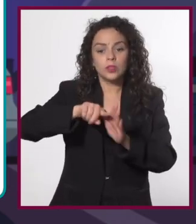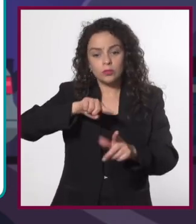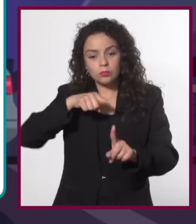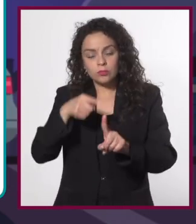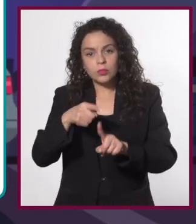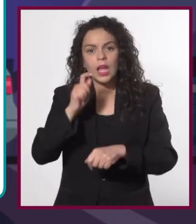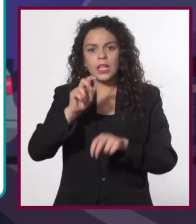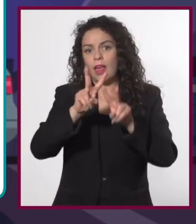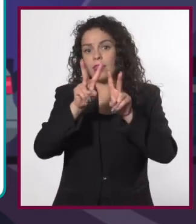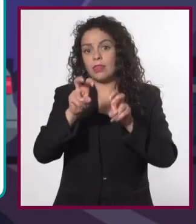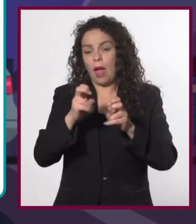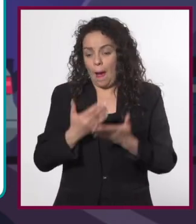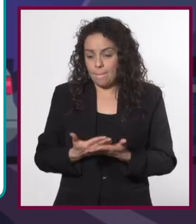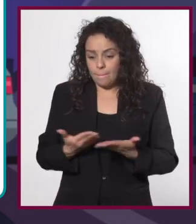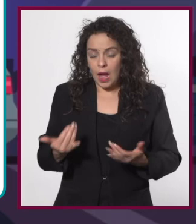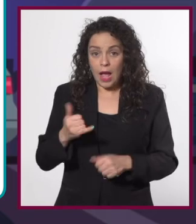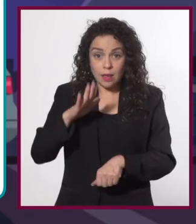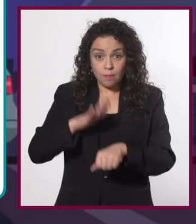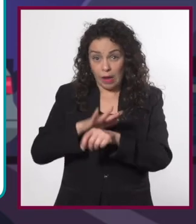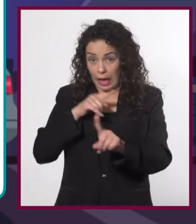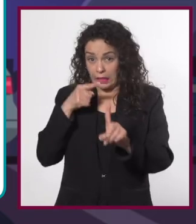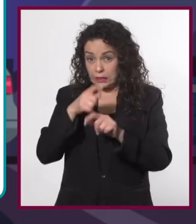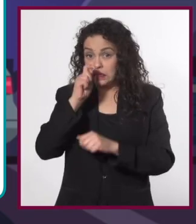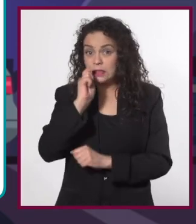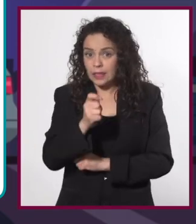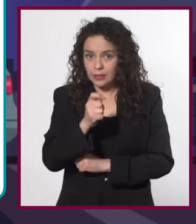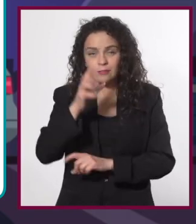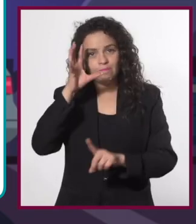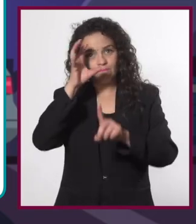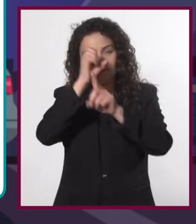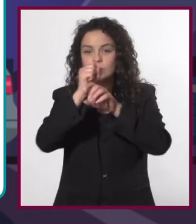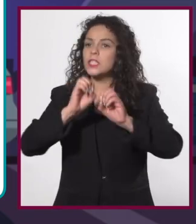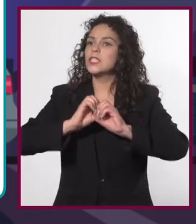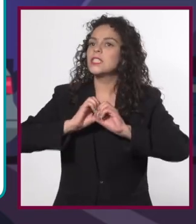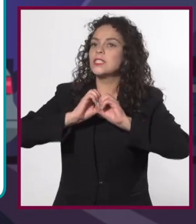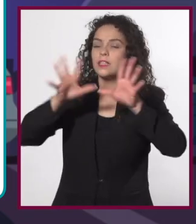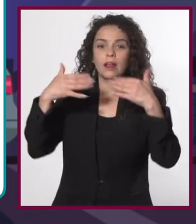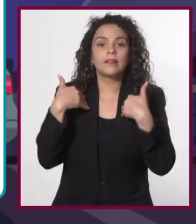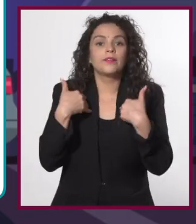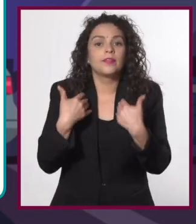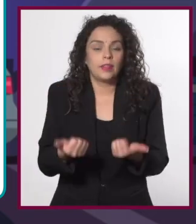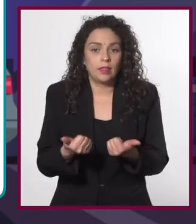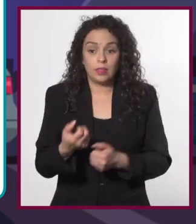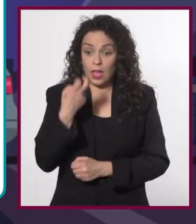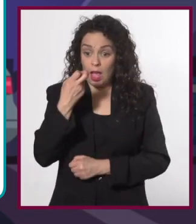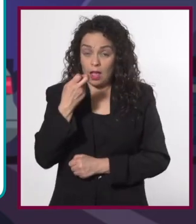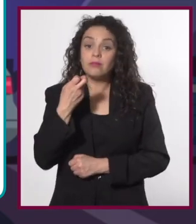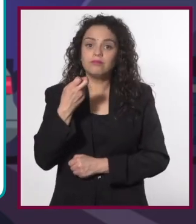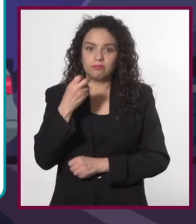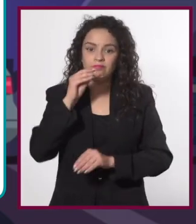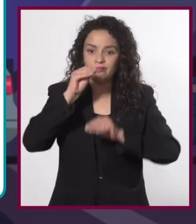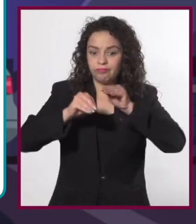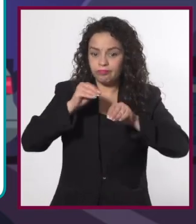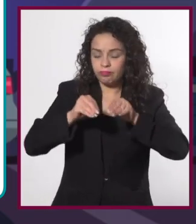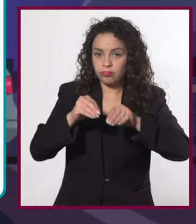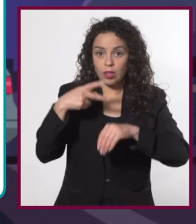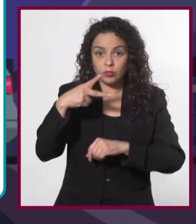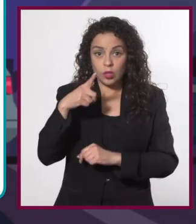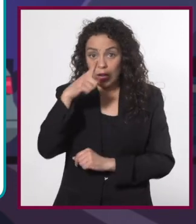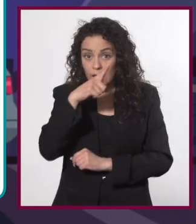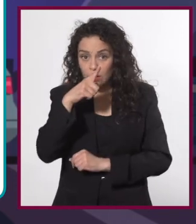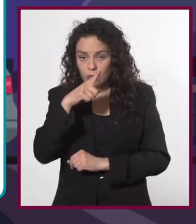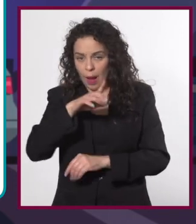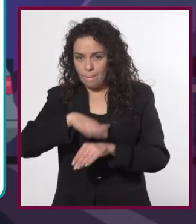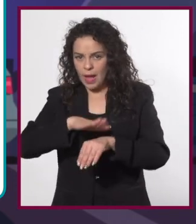trata temas de actualidad y busca sobre todo la claridad y objetividad, por lo que su estructura es más uniforme y su lenguaje